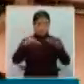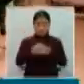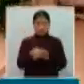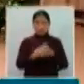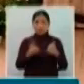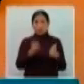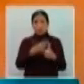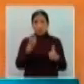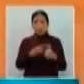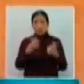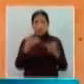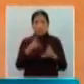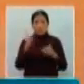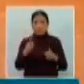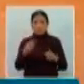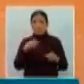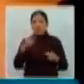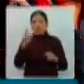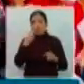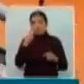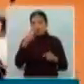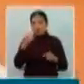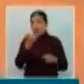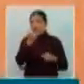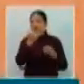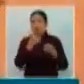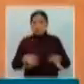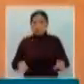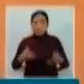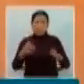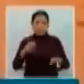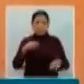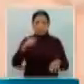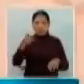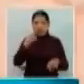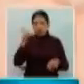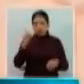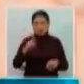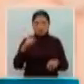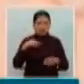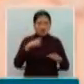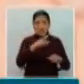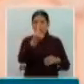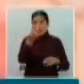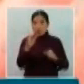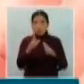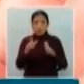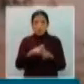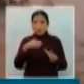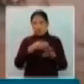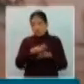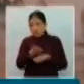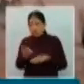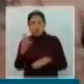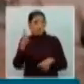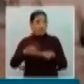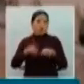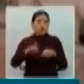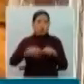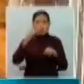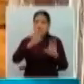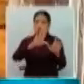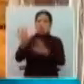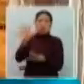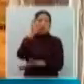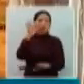en primera instancia, conocer el lugar. Entonces, hay lugares donde no podíamos ingresar por las mismas costumbres de los